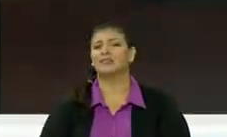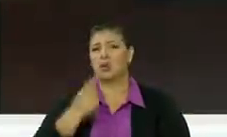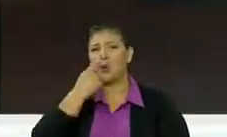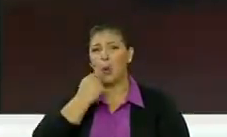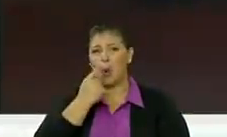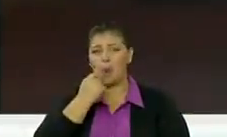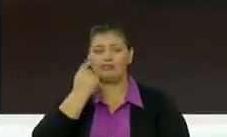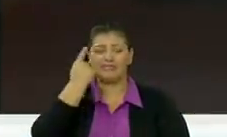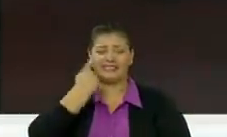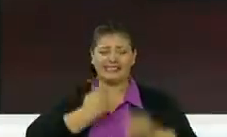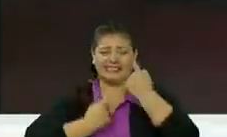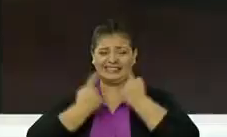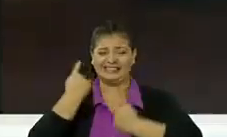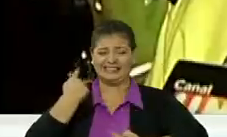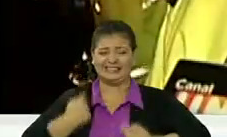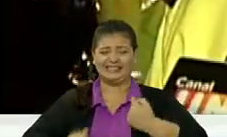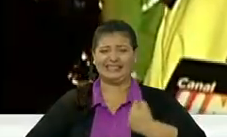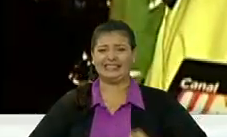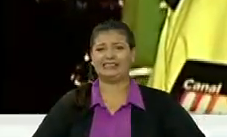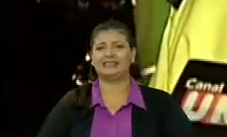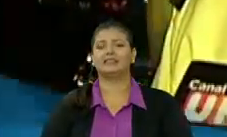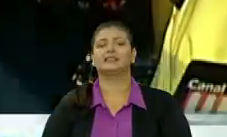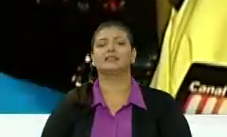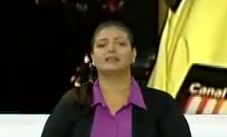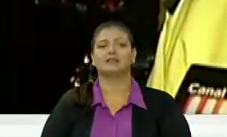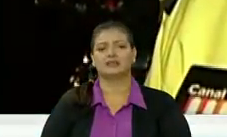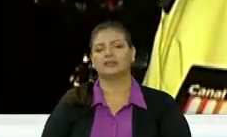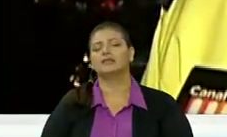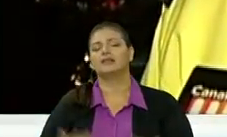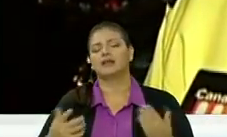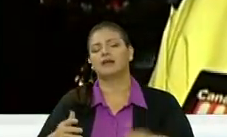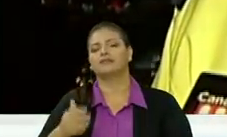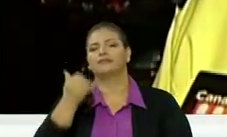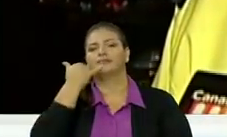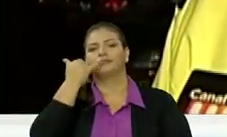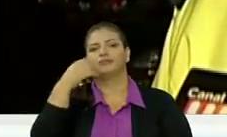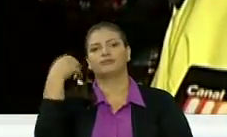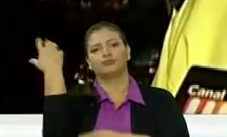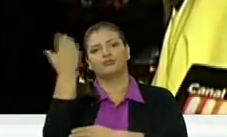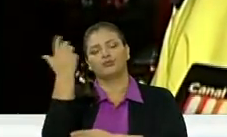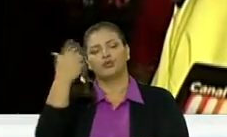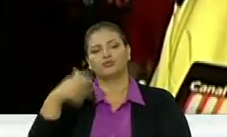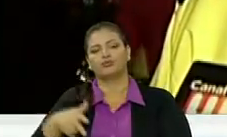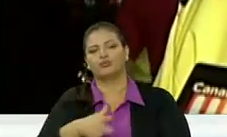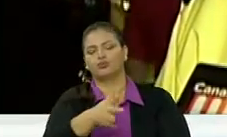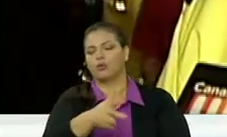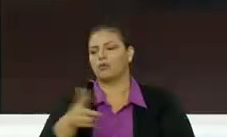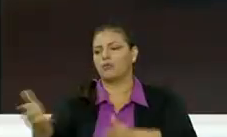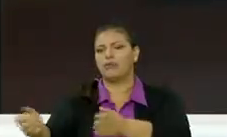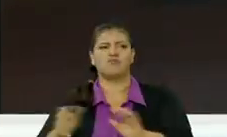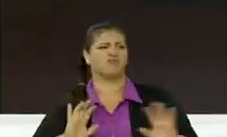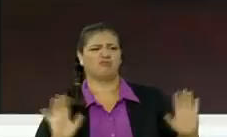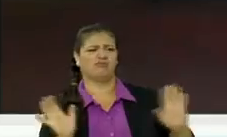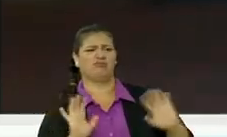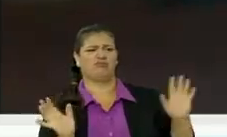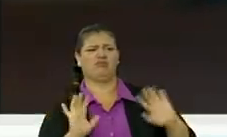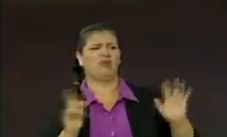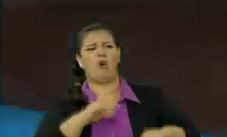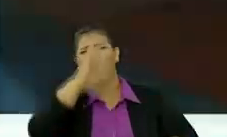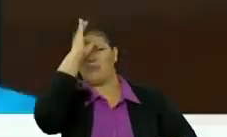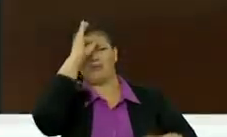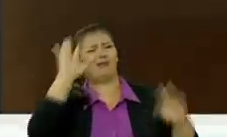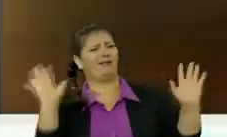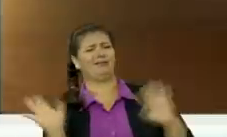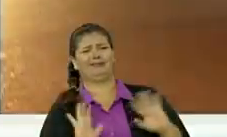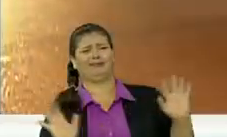fue asistido en el sitio. Hay una persona lesionada que se niega a ser trasladado a una casa asistencial. El que se